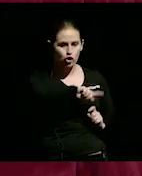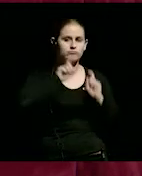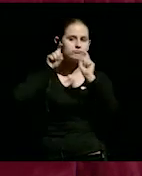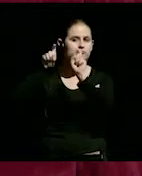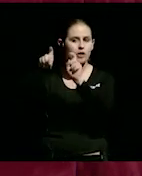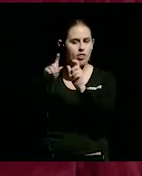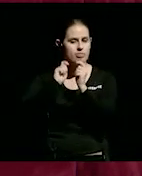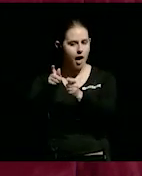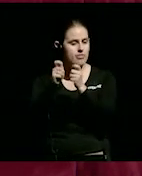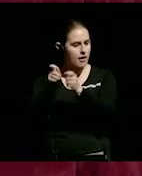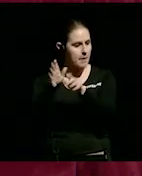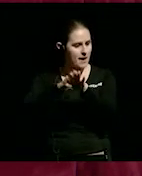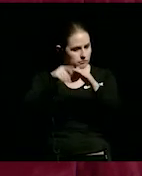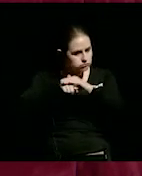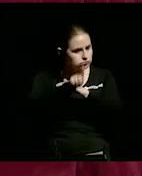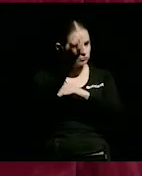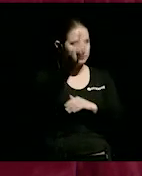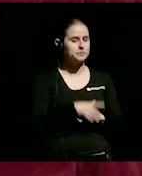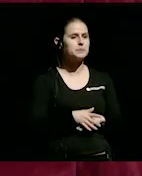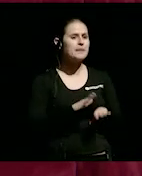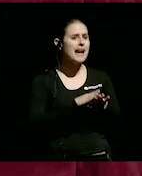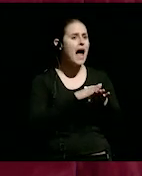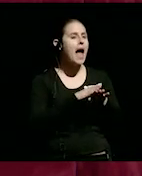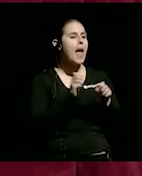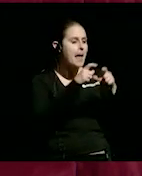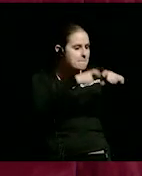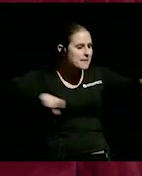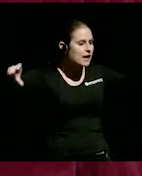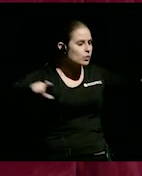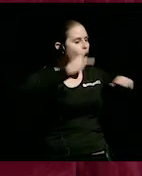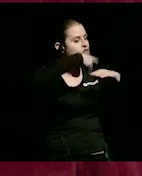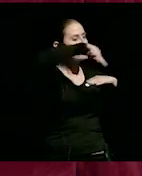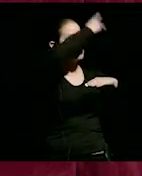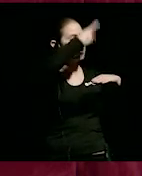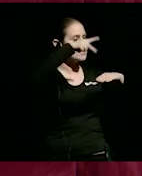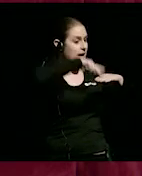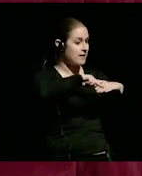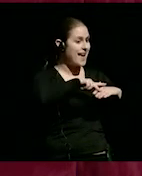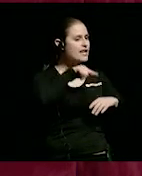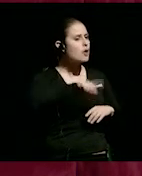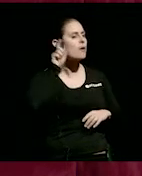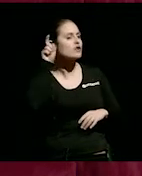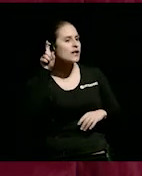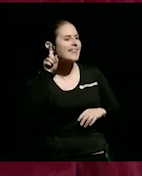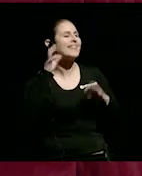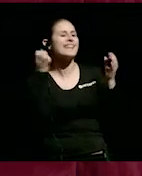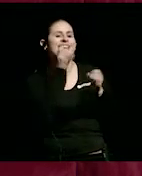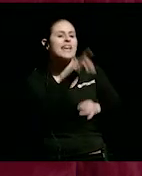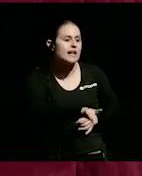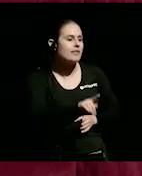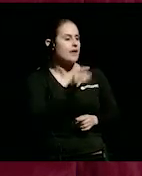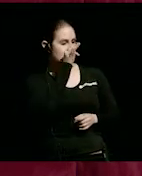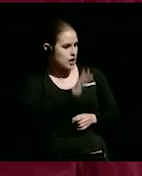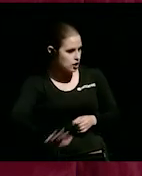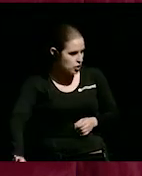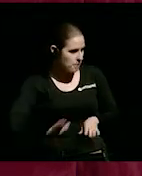en espectáculos circenses, formadores de niños que pueden asistir a estas representaciones,